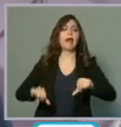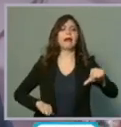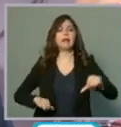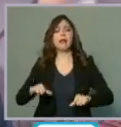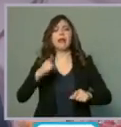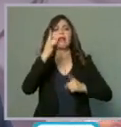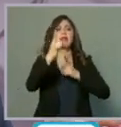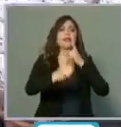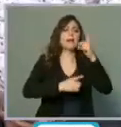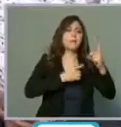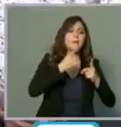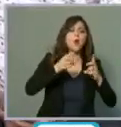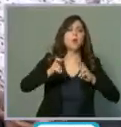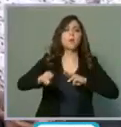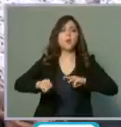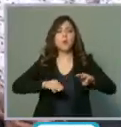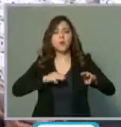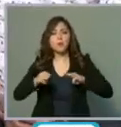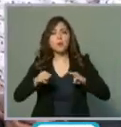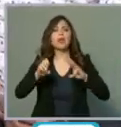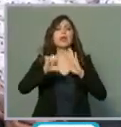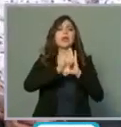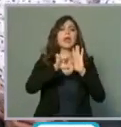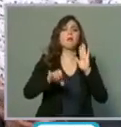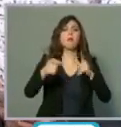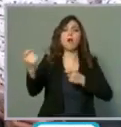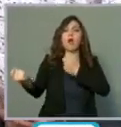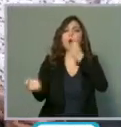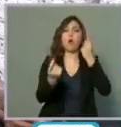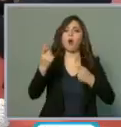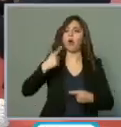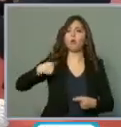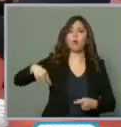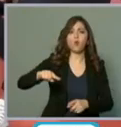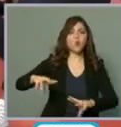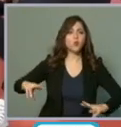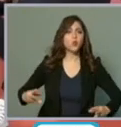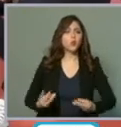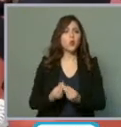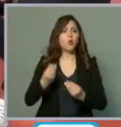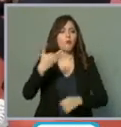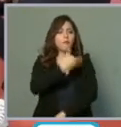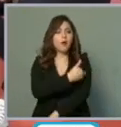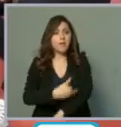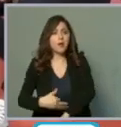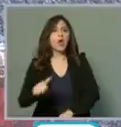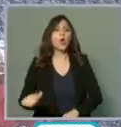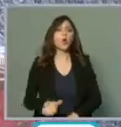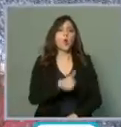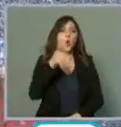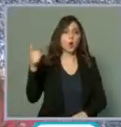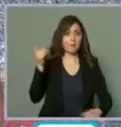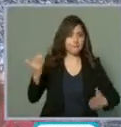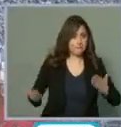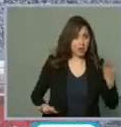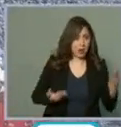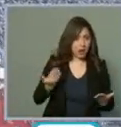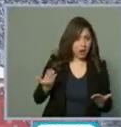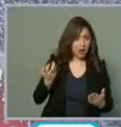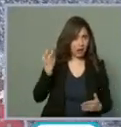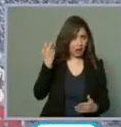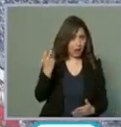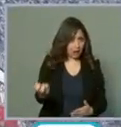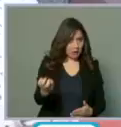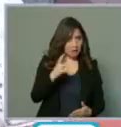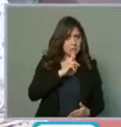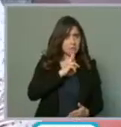deportes, hay actividades. algunos que son como para hacer en familia, ¿no? Baile. También que pueden bailar. ¿Estos no ayudan a que a lo mejor haya menos